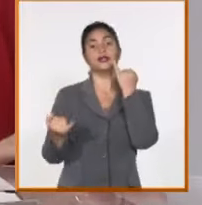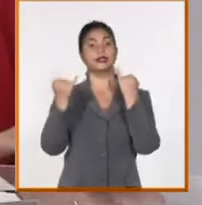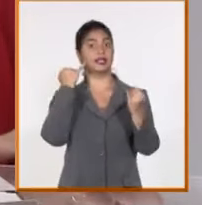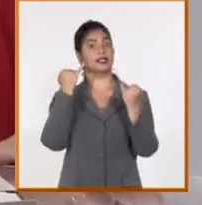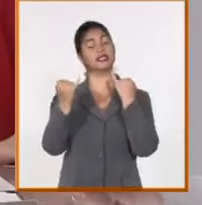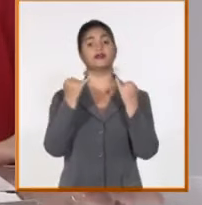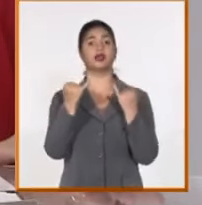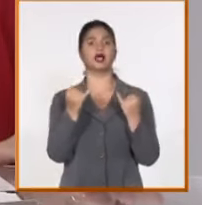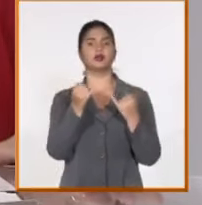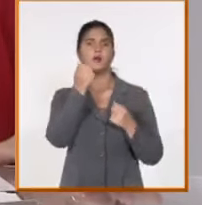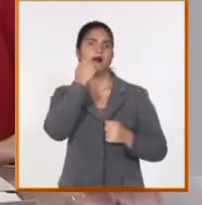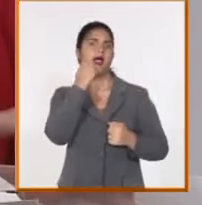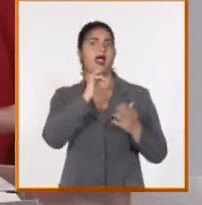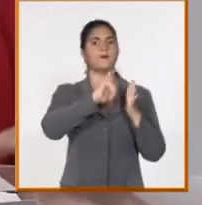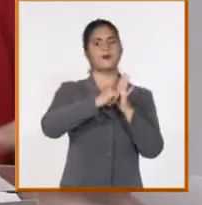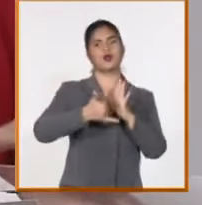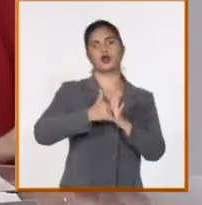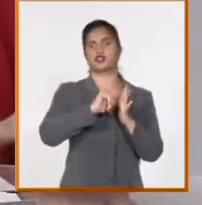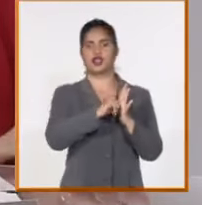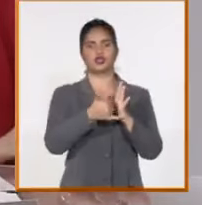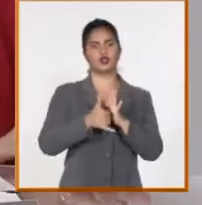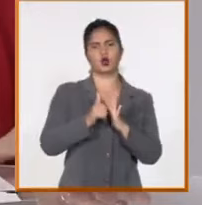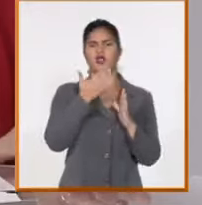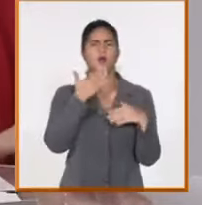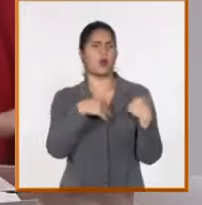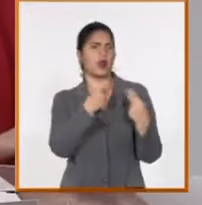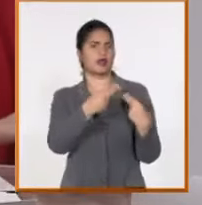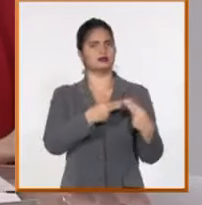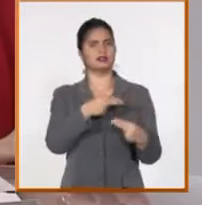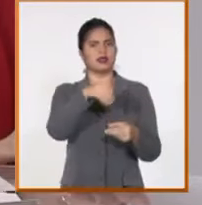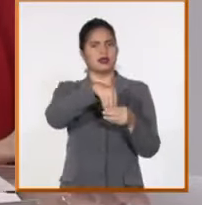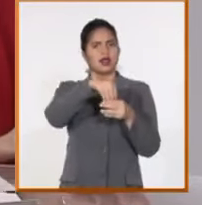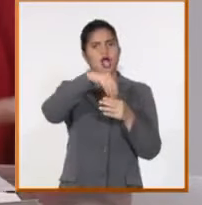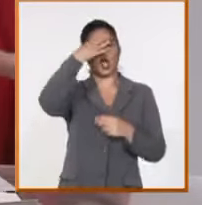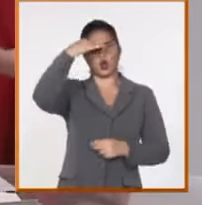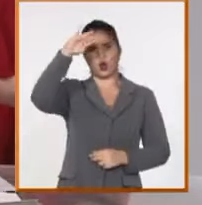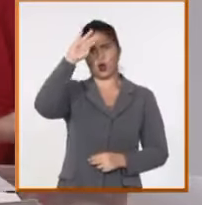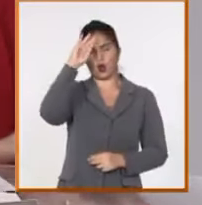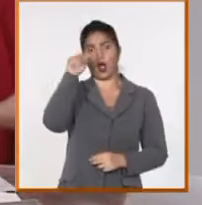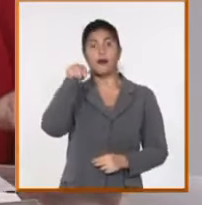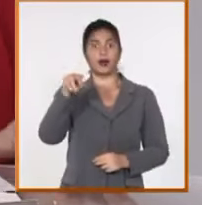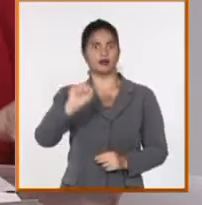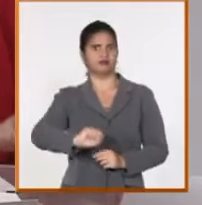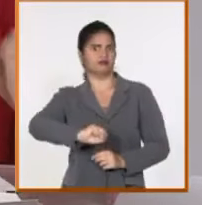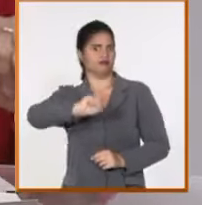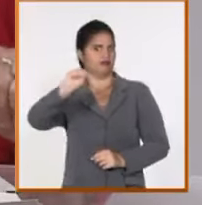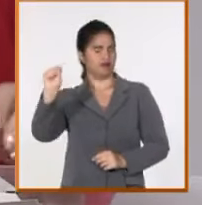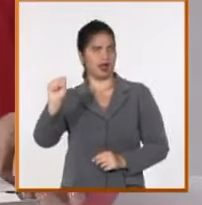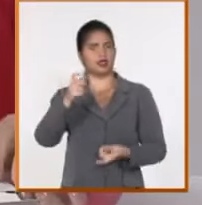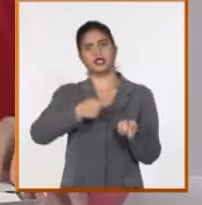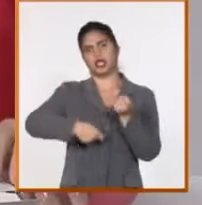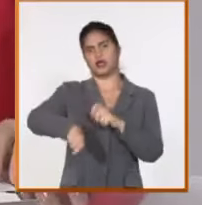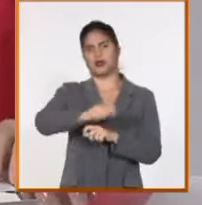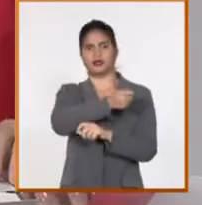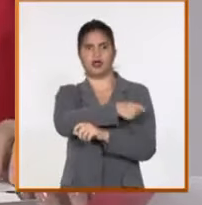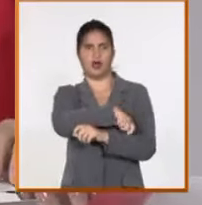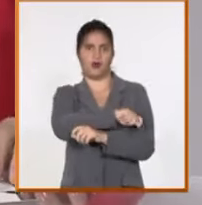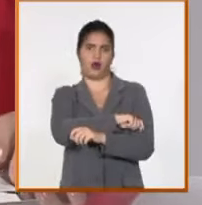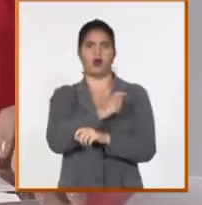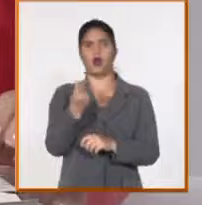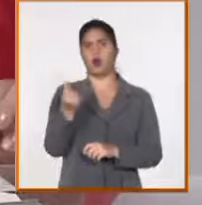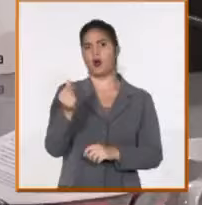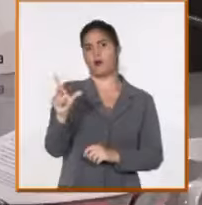el trabajo que tenemos de Conjunto con todos los organismos Qué se puede hacer en Cuba y qué podemos hacer a partir de las capacidades instaladas que tenemos